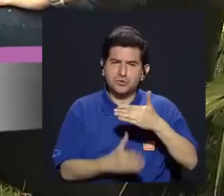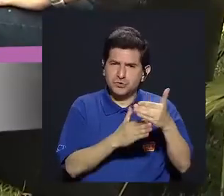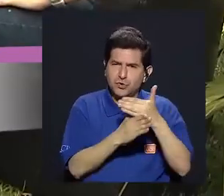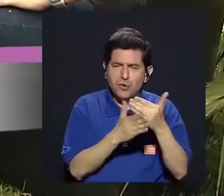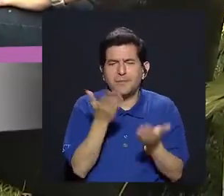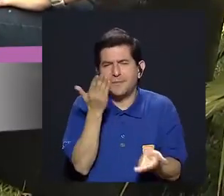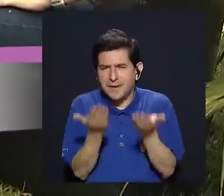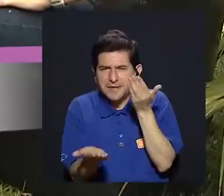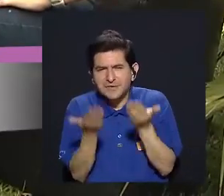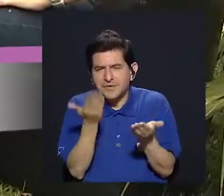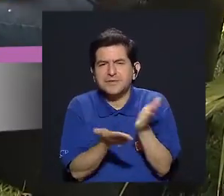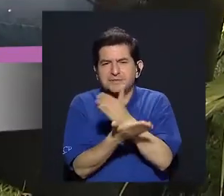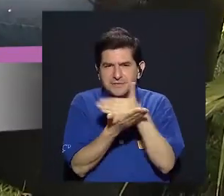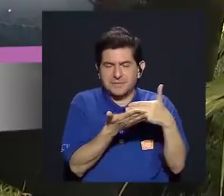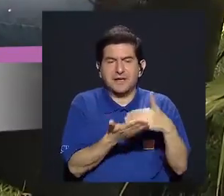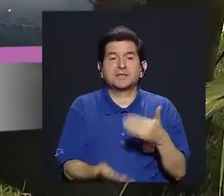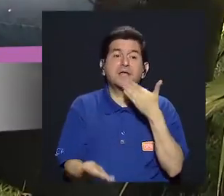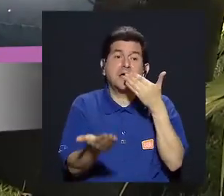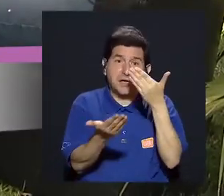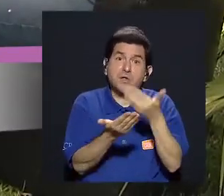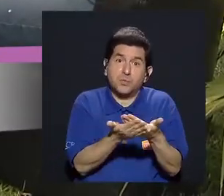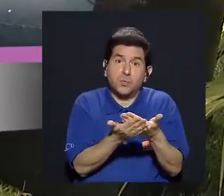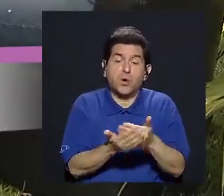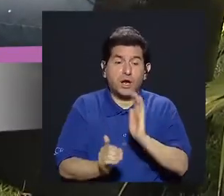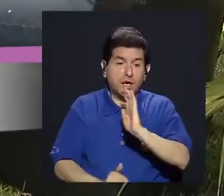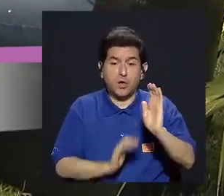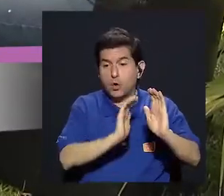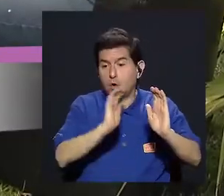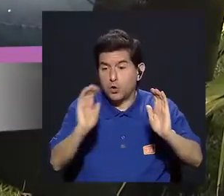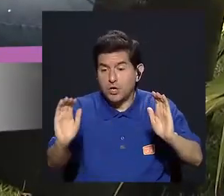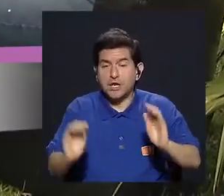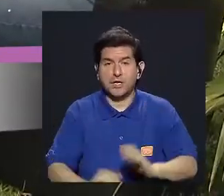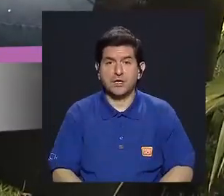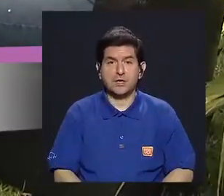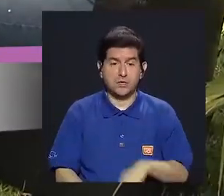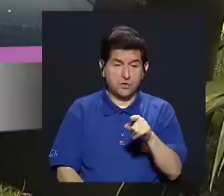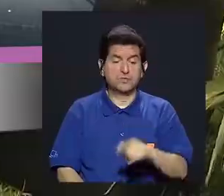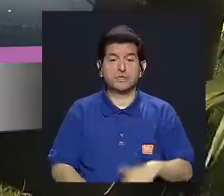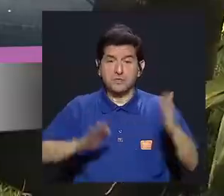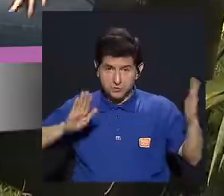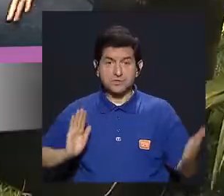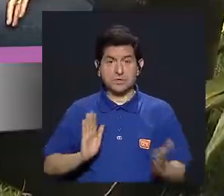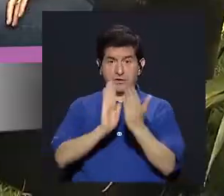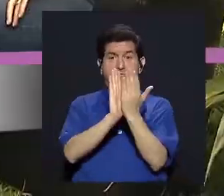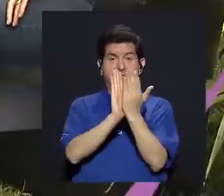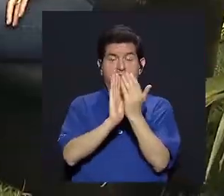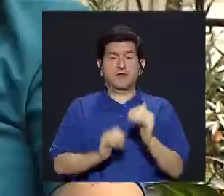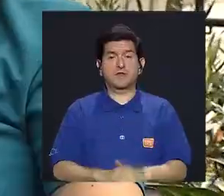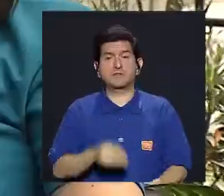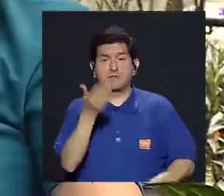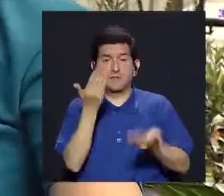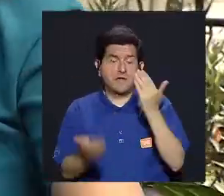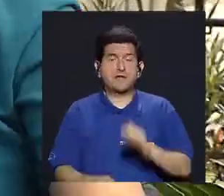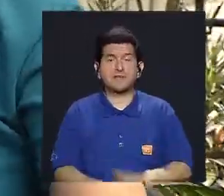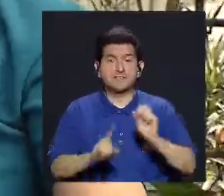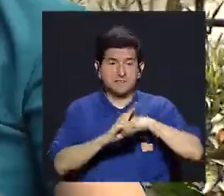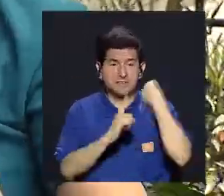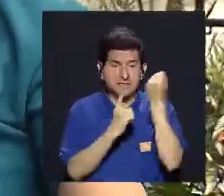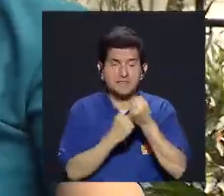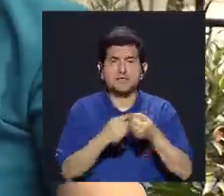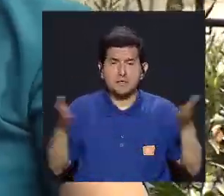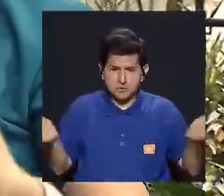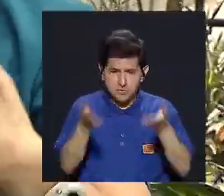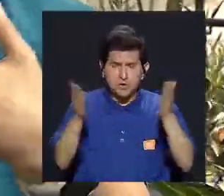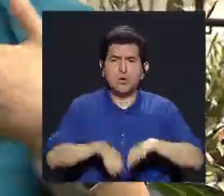pensamiento de cierto punto siempre es bueno evidentemente que los niños sobre todo los niños pequeños se expongan agentes que